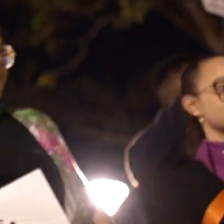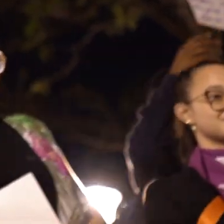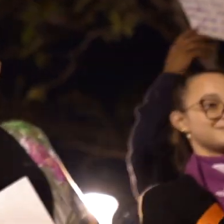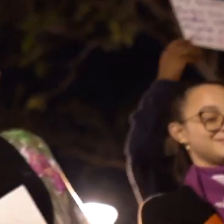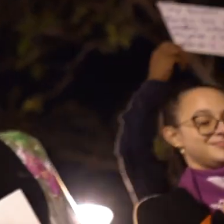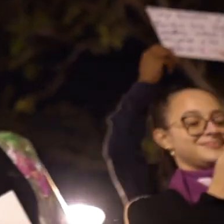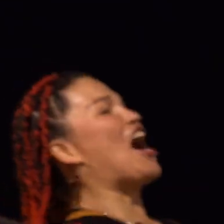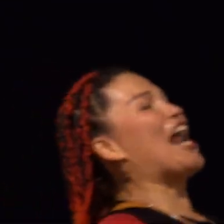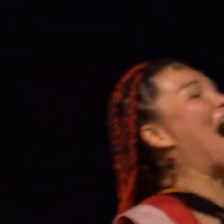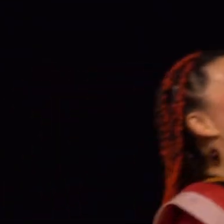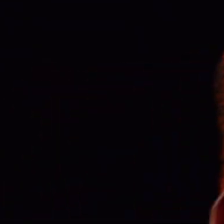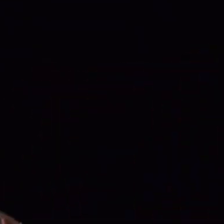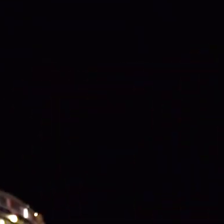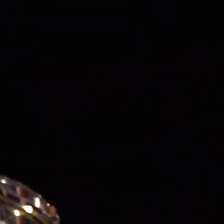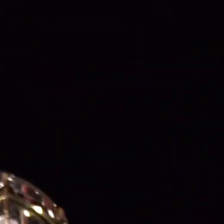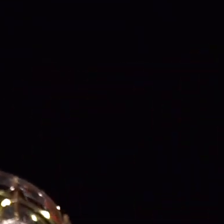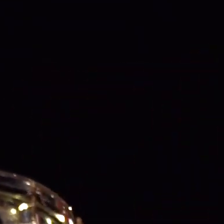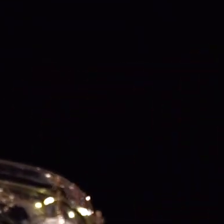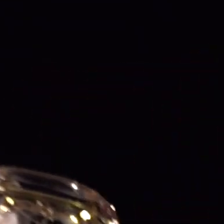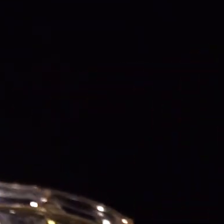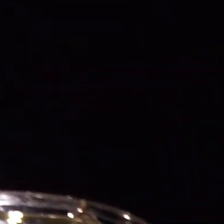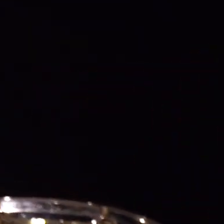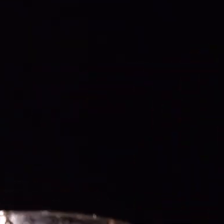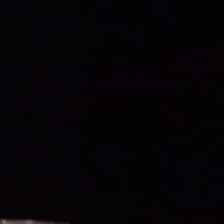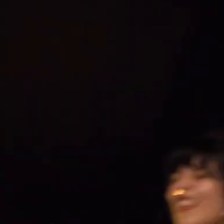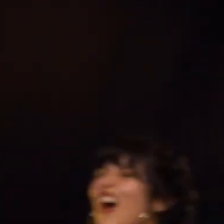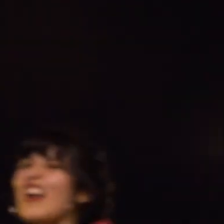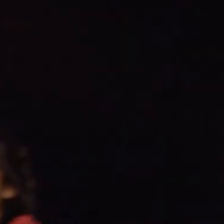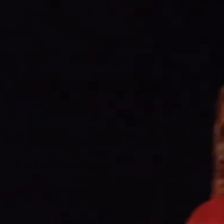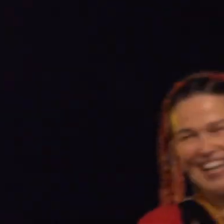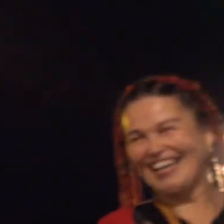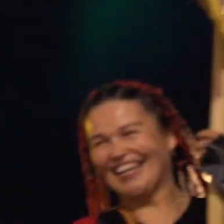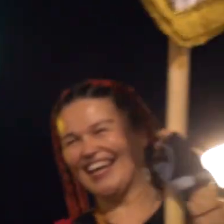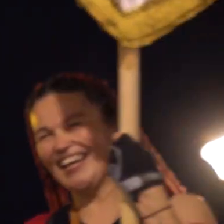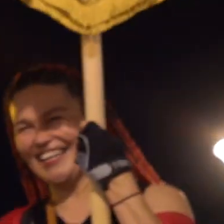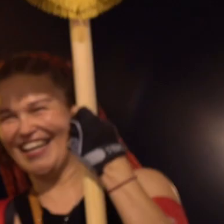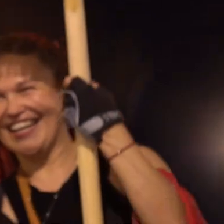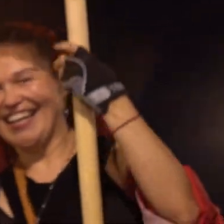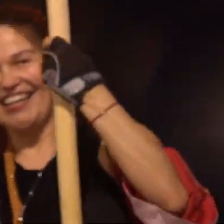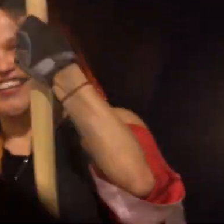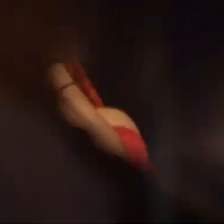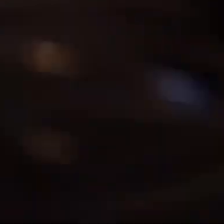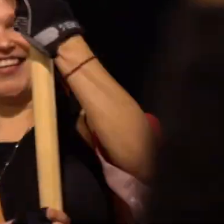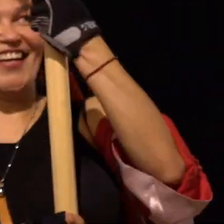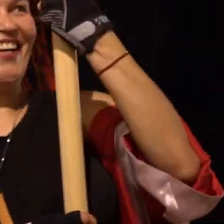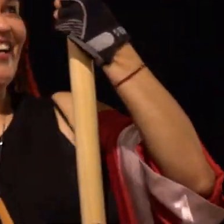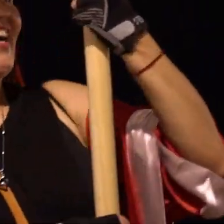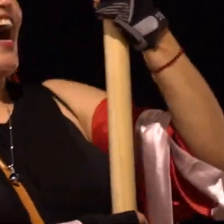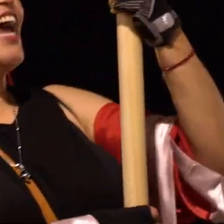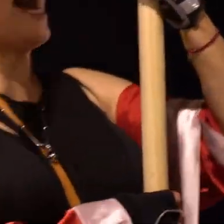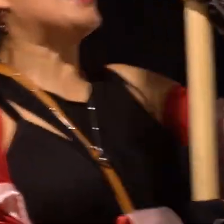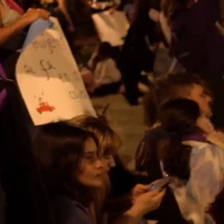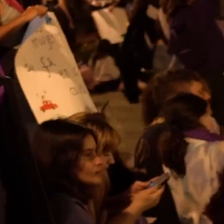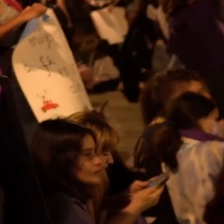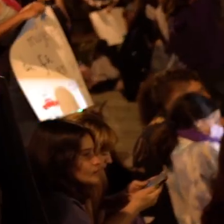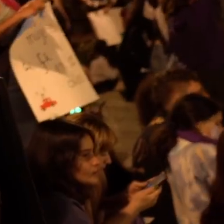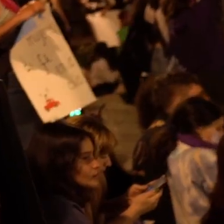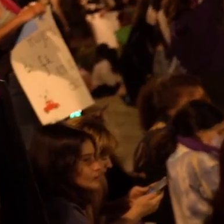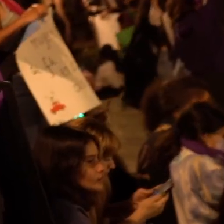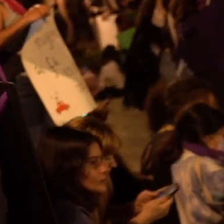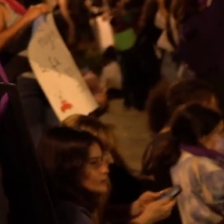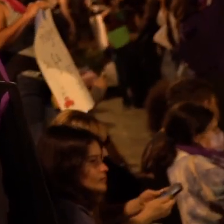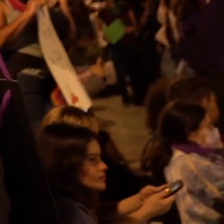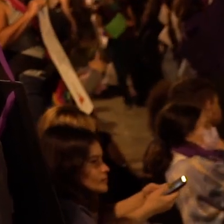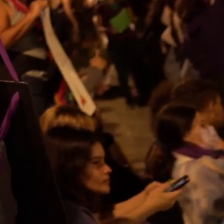el trauma que sufrió toda su vida hasta largarse por un mundo cruel que la empujó a desconectarse. En el ruido de tambores suenan las que